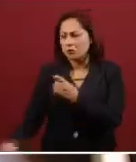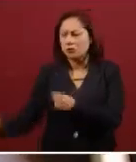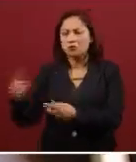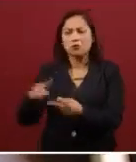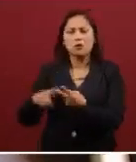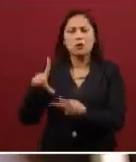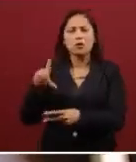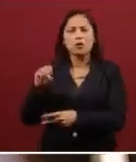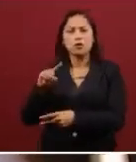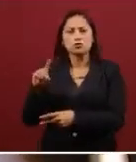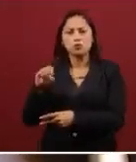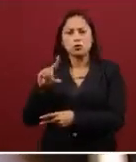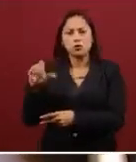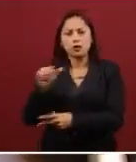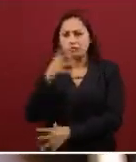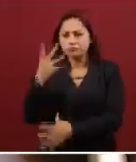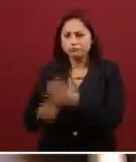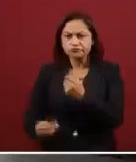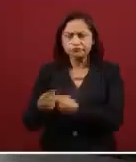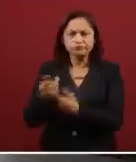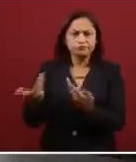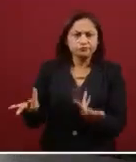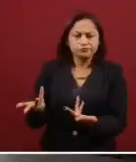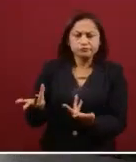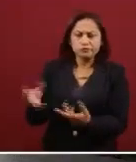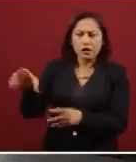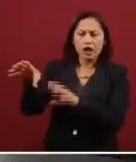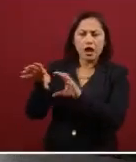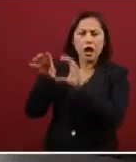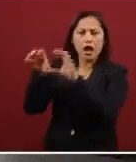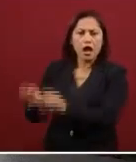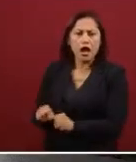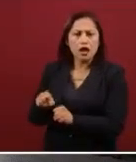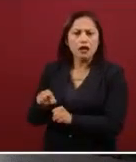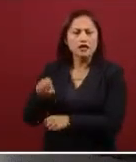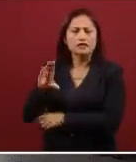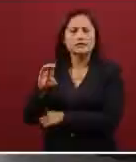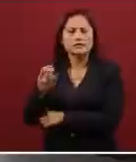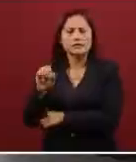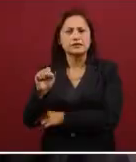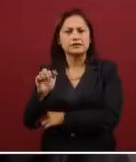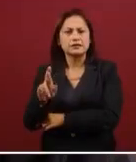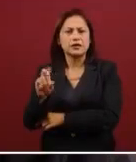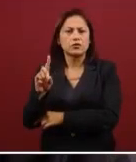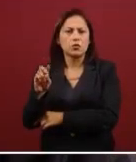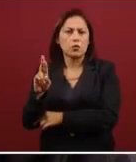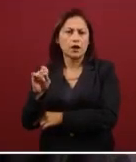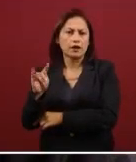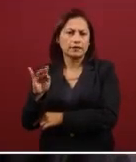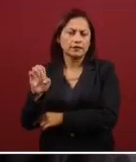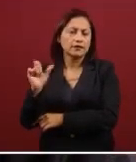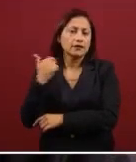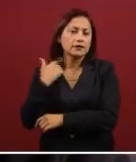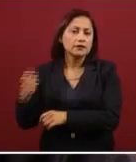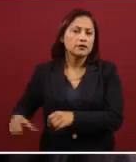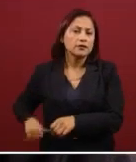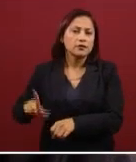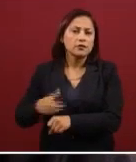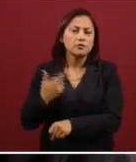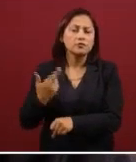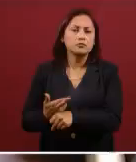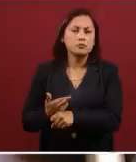con el exgobernador de Chihuahua, César Duarte. No hay aún extradición de Karime